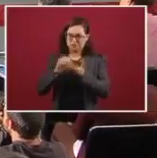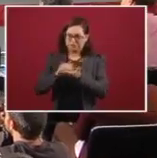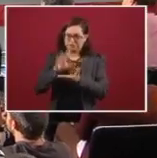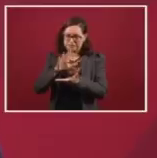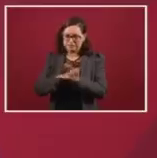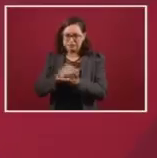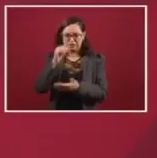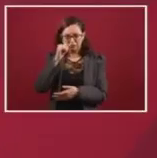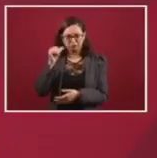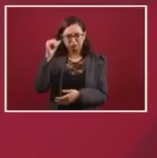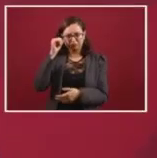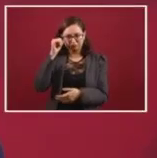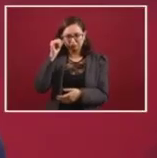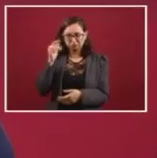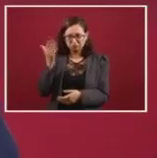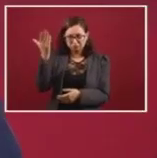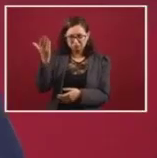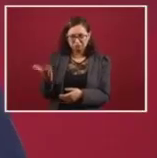todo,